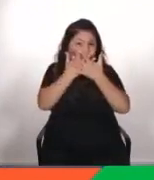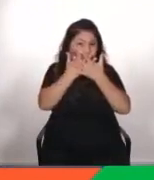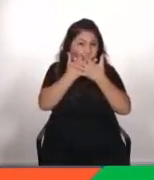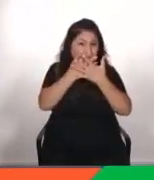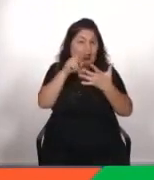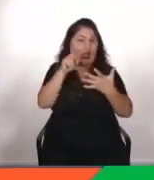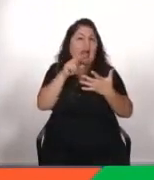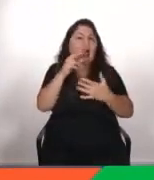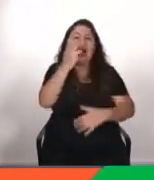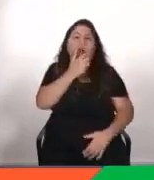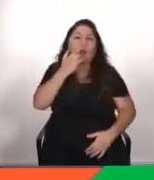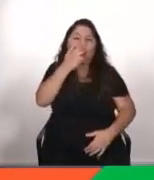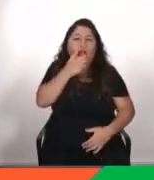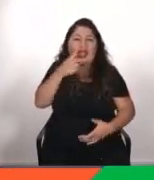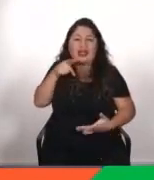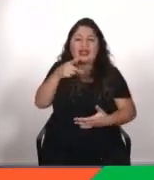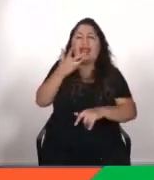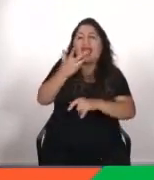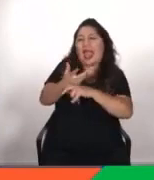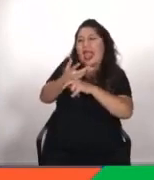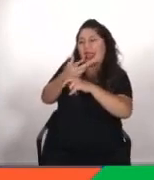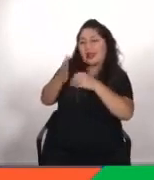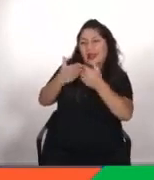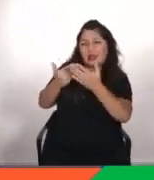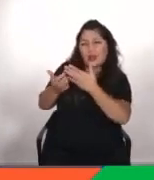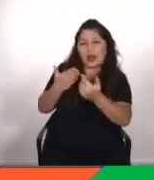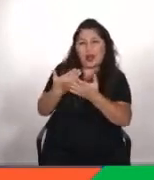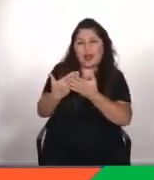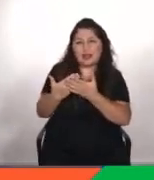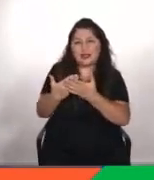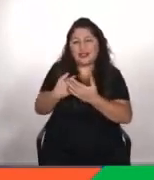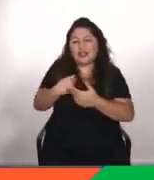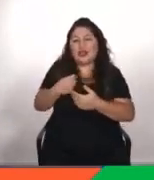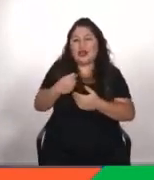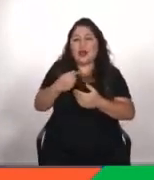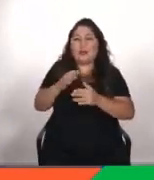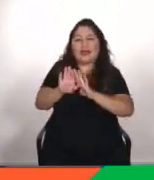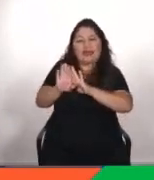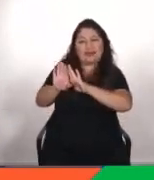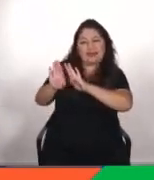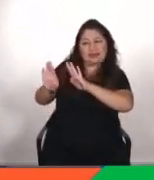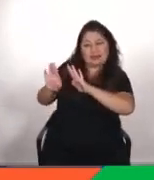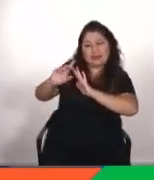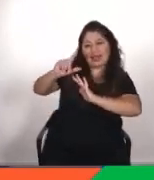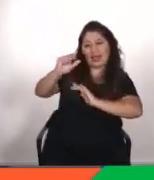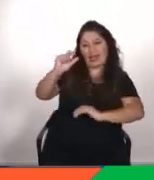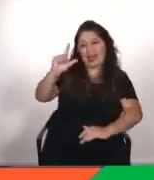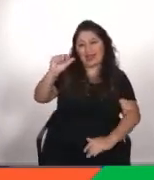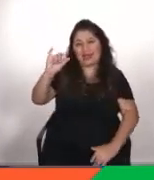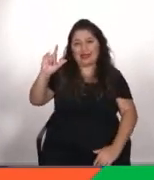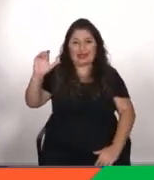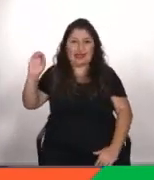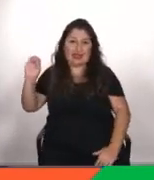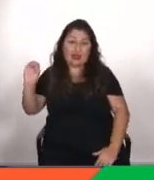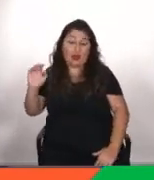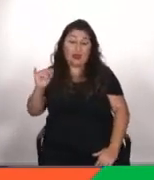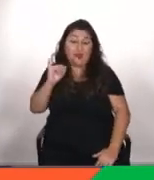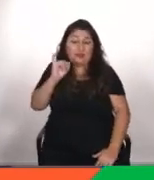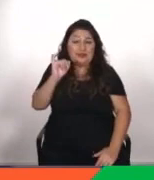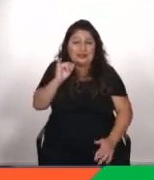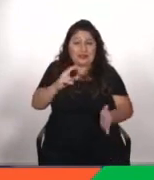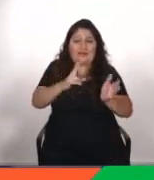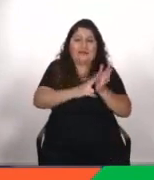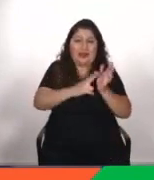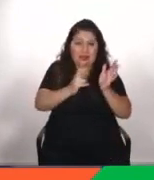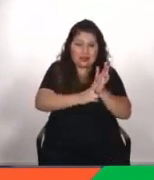la naturaleza. Así que yo en este momento me desligo un poquito de Galileo al decir que creo que sí es cierto que